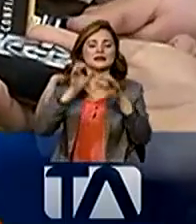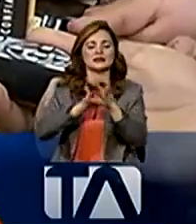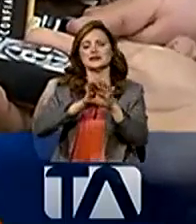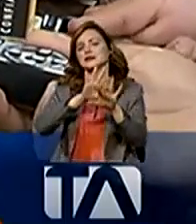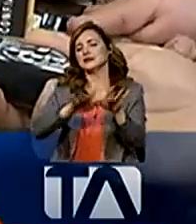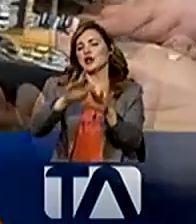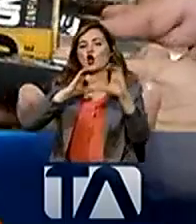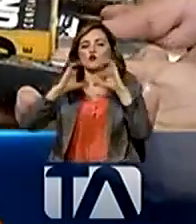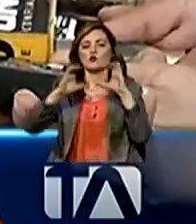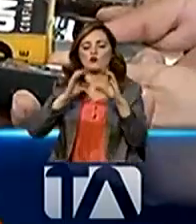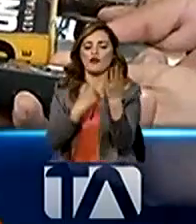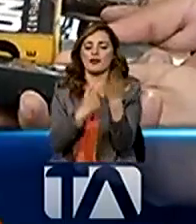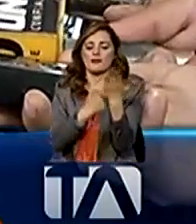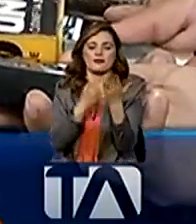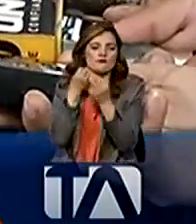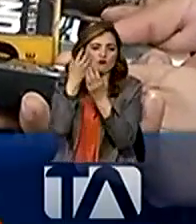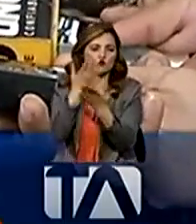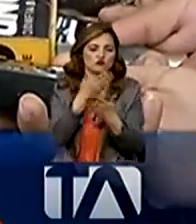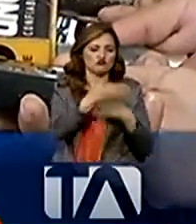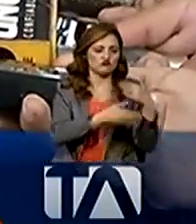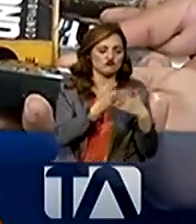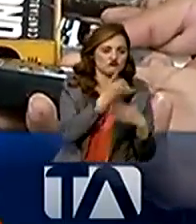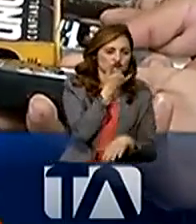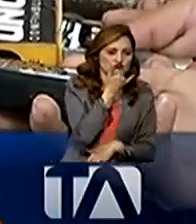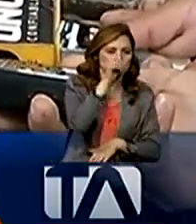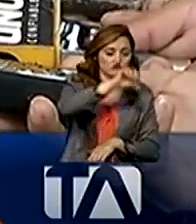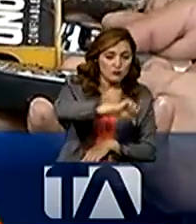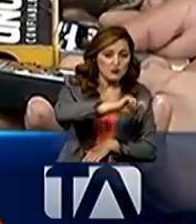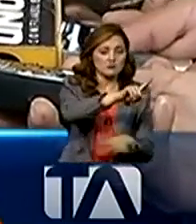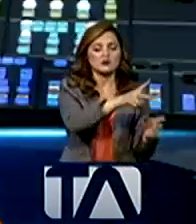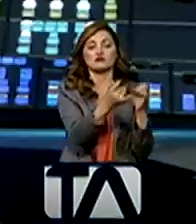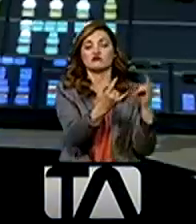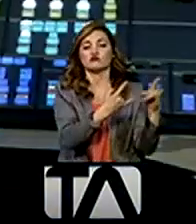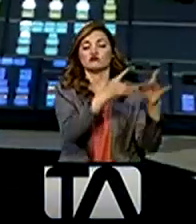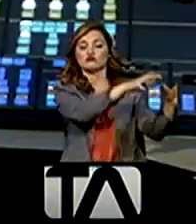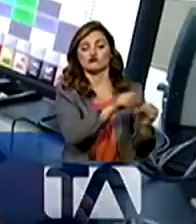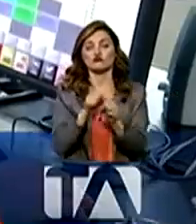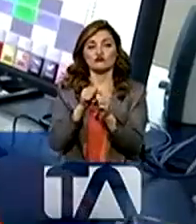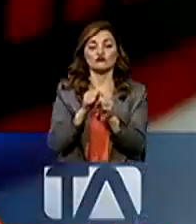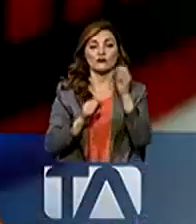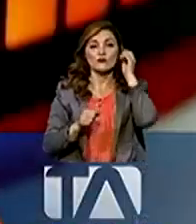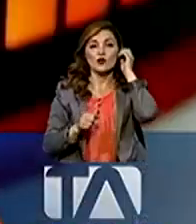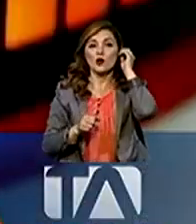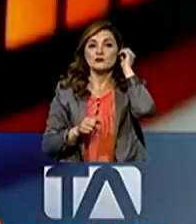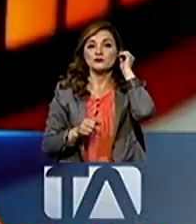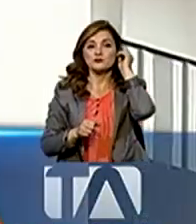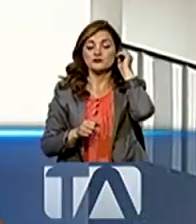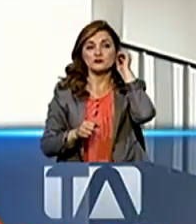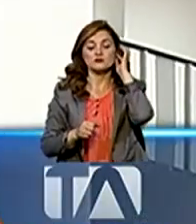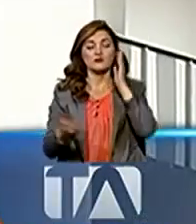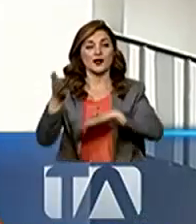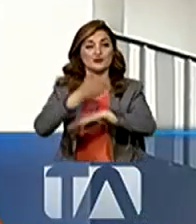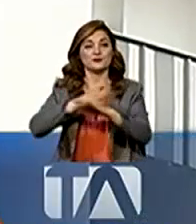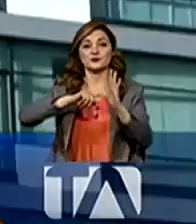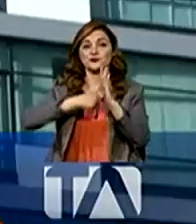analizaremos la información. Si se ha violentado cierto proceso, obviamente las frecuencias serán revertidas. Se trata de las concesiones cuya entrega fue cuestionada por